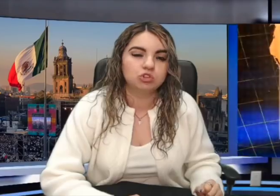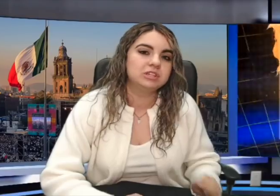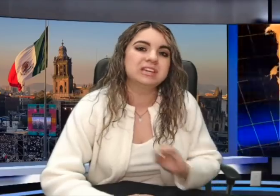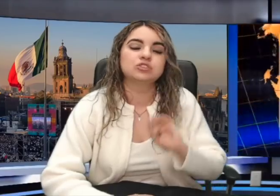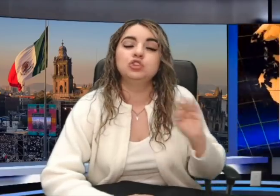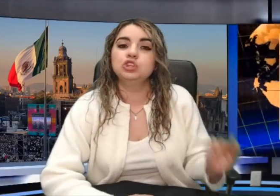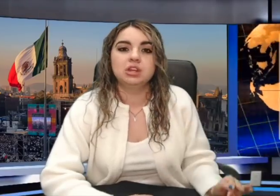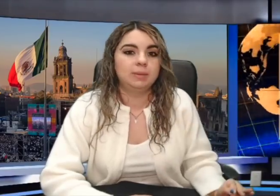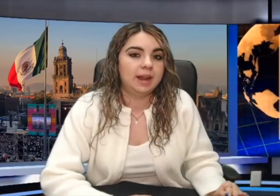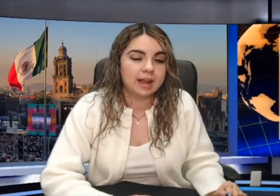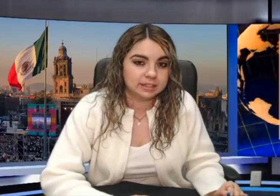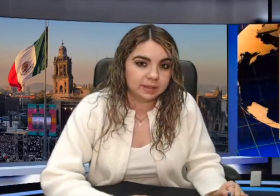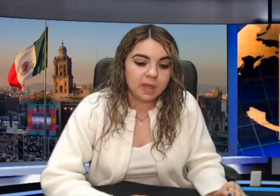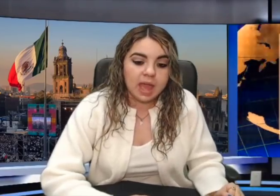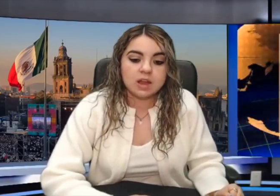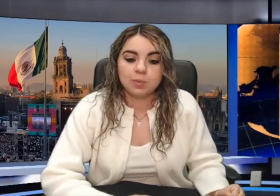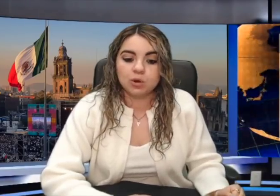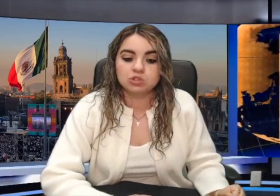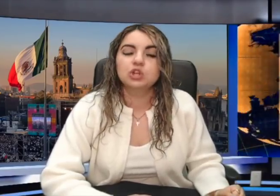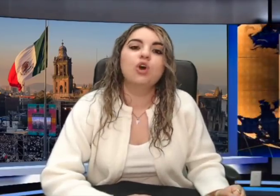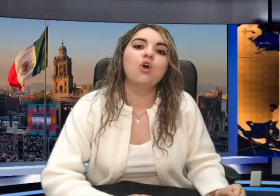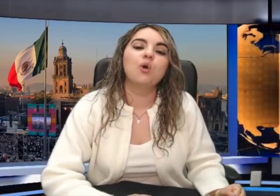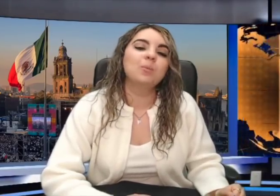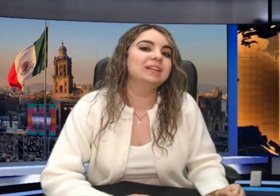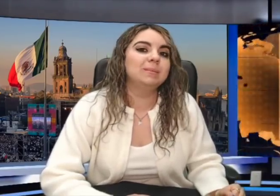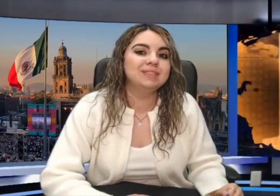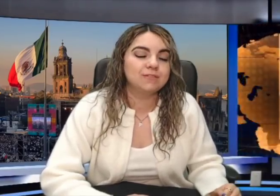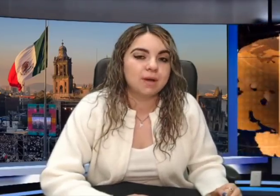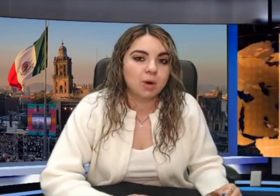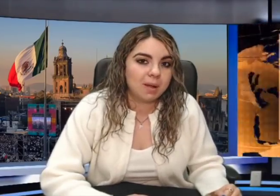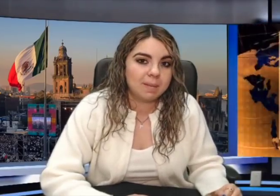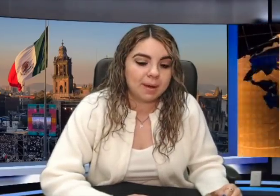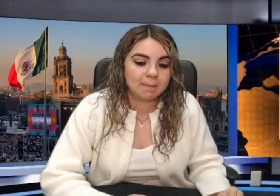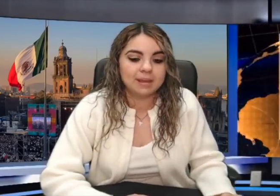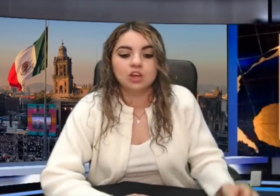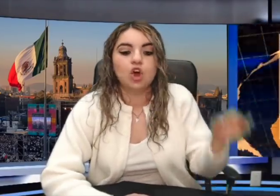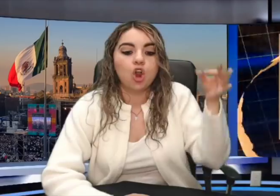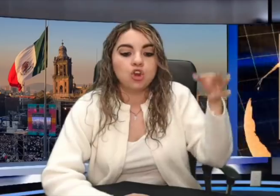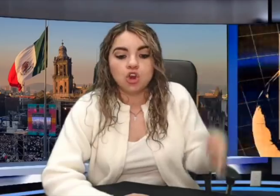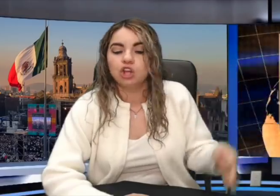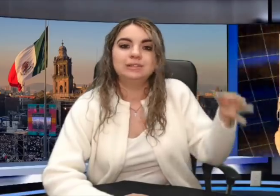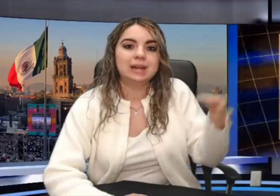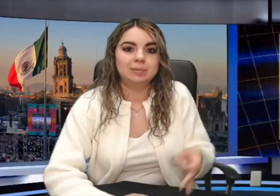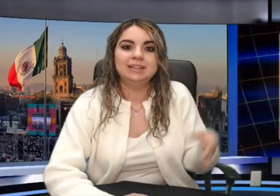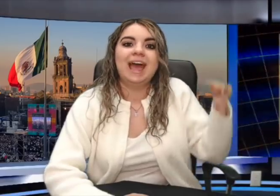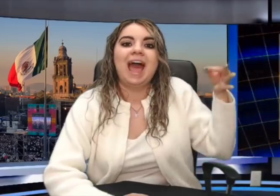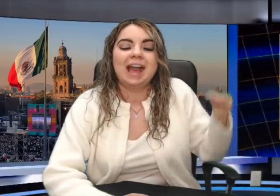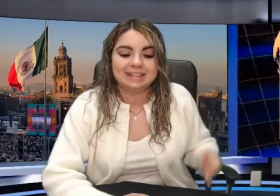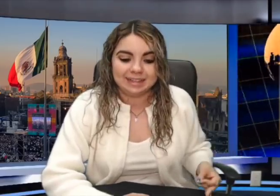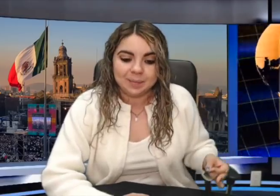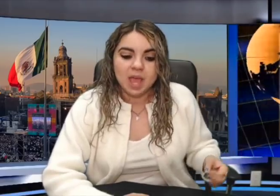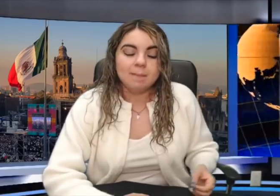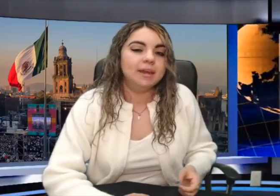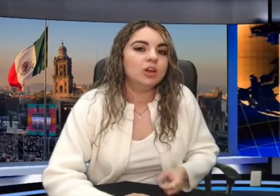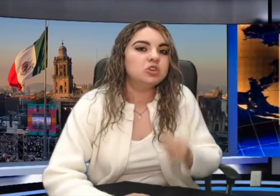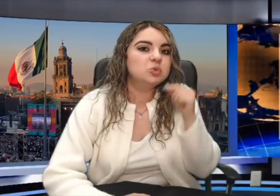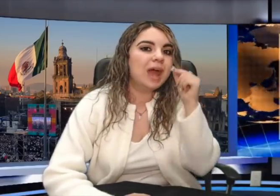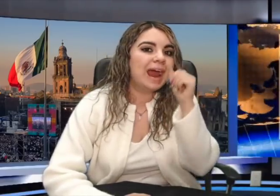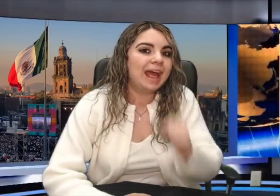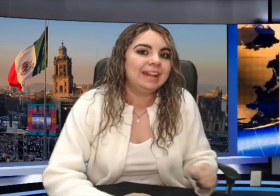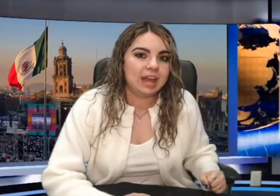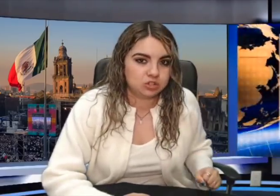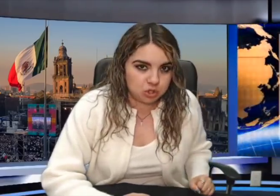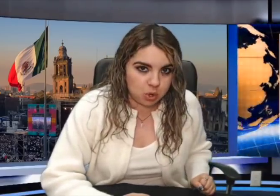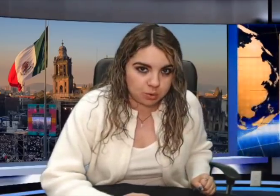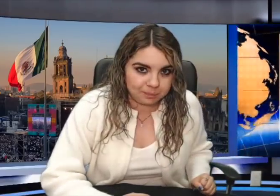buenas noticias no terminan aquí. El pronóstico completamente favorable para México no termina aquí. México es